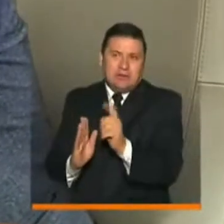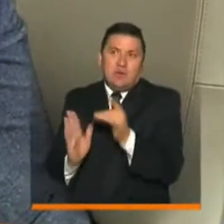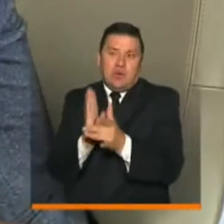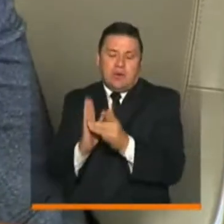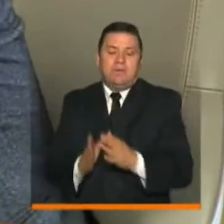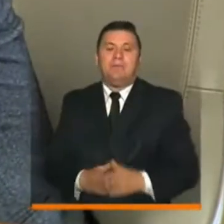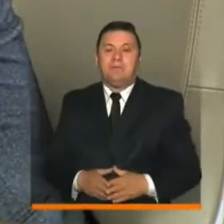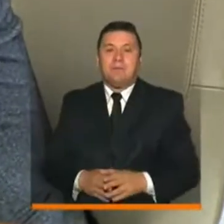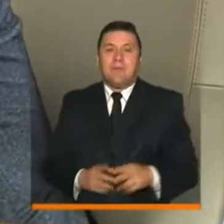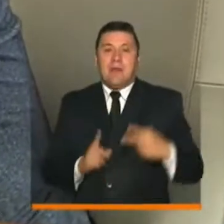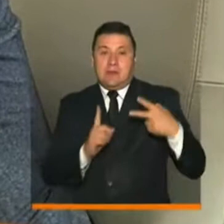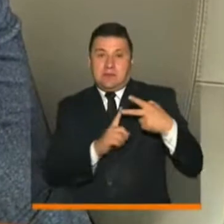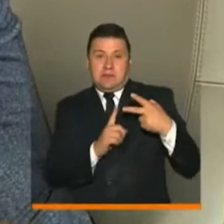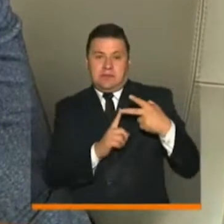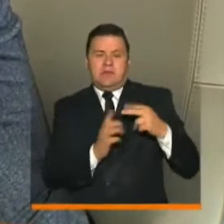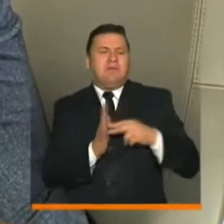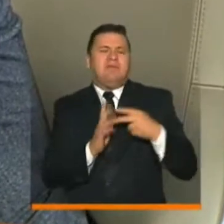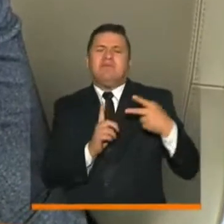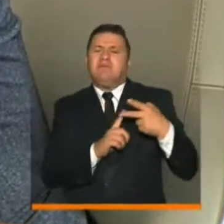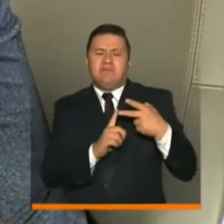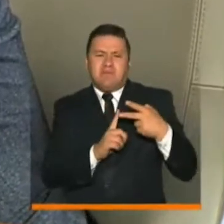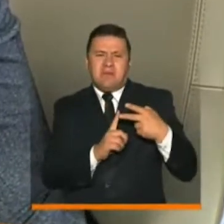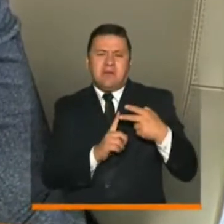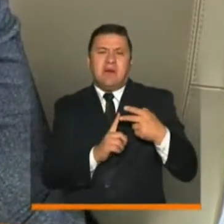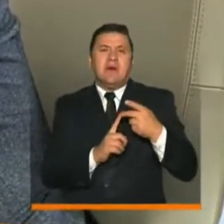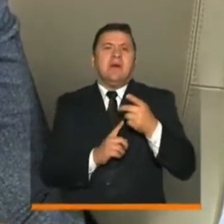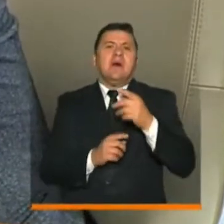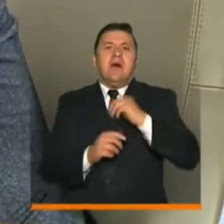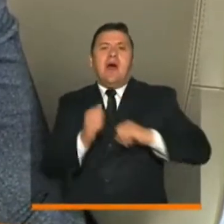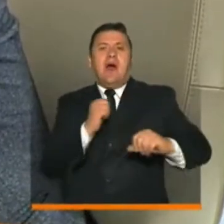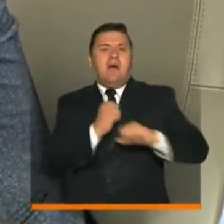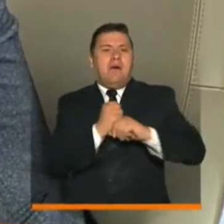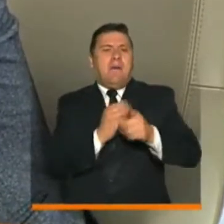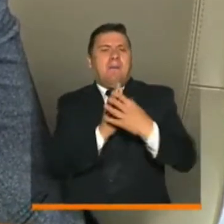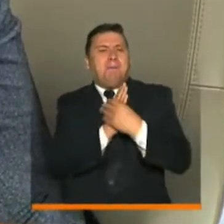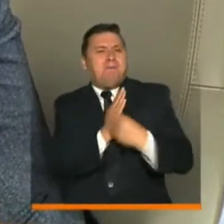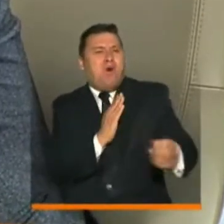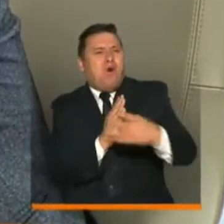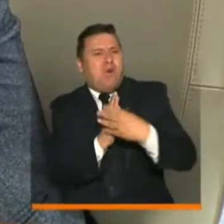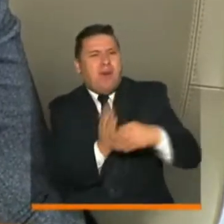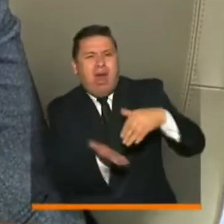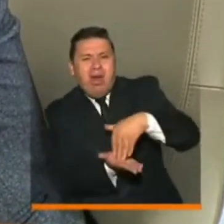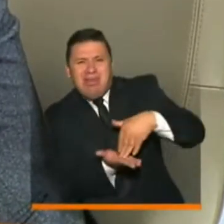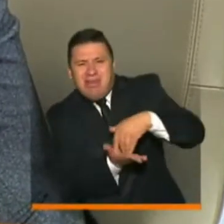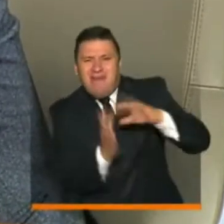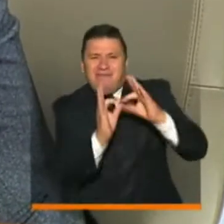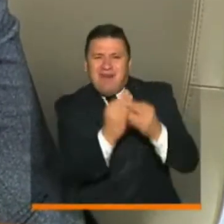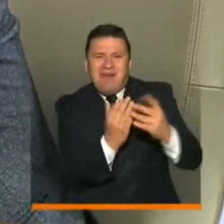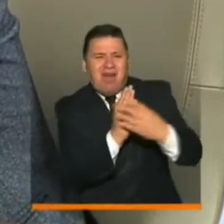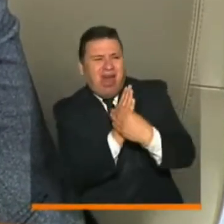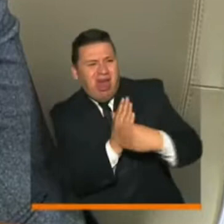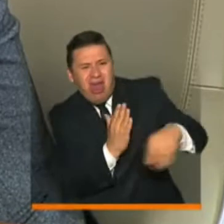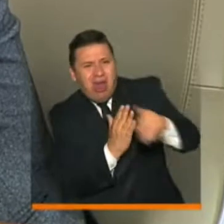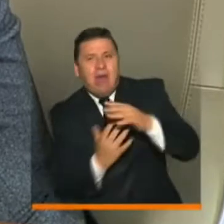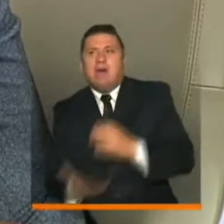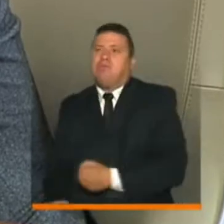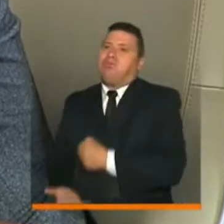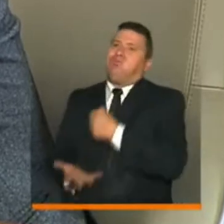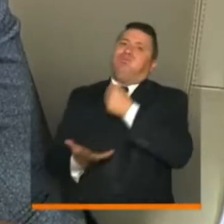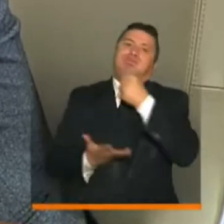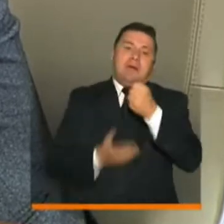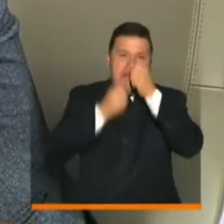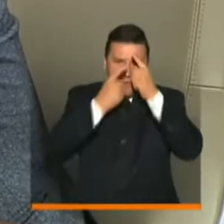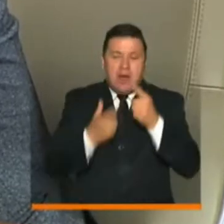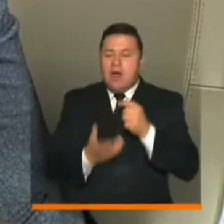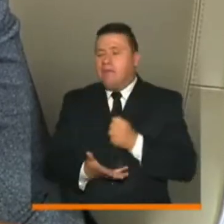emergencia. Una segunda parte tiene que ver con los auxilios directos a la población más vulnerable. Y a la población más vulnerable, el